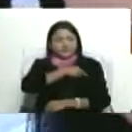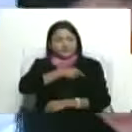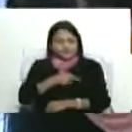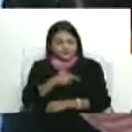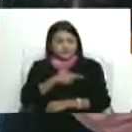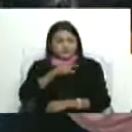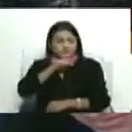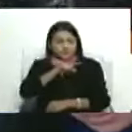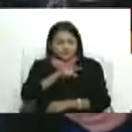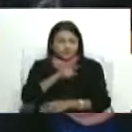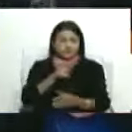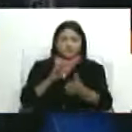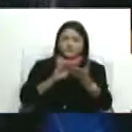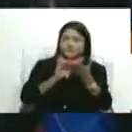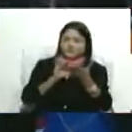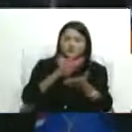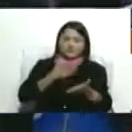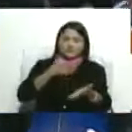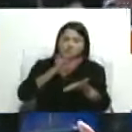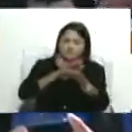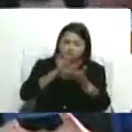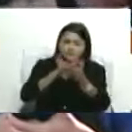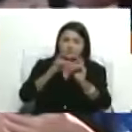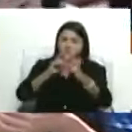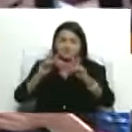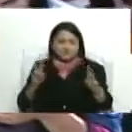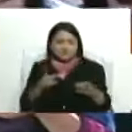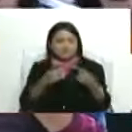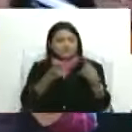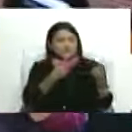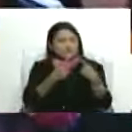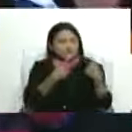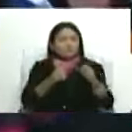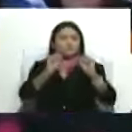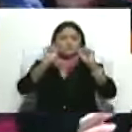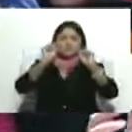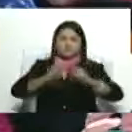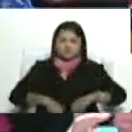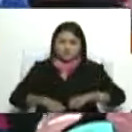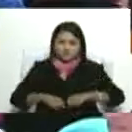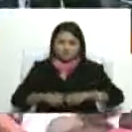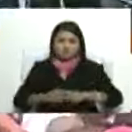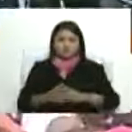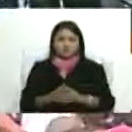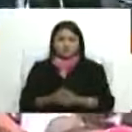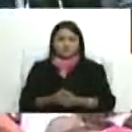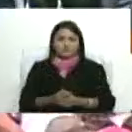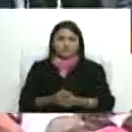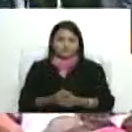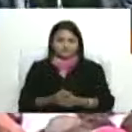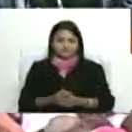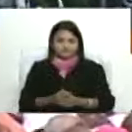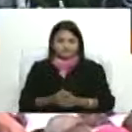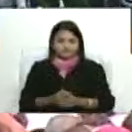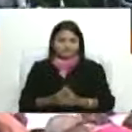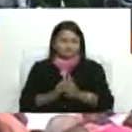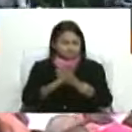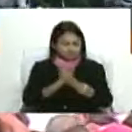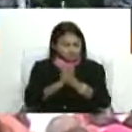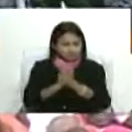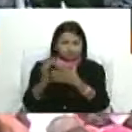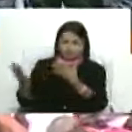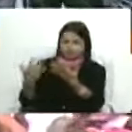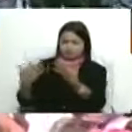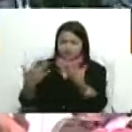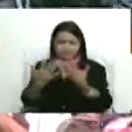es una vía pacífica que es una vía de diálogo que es una vía práctica y es una vía amistosa como